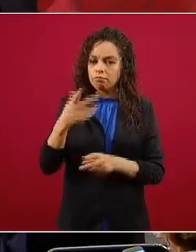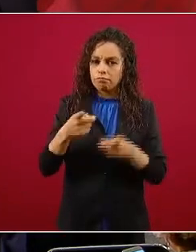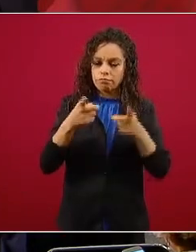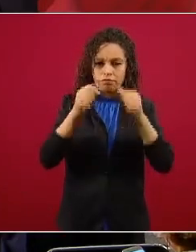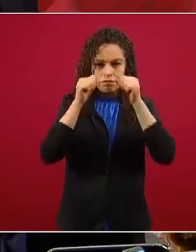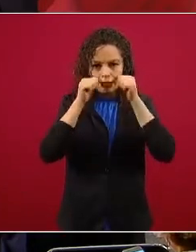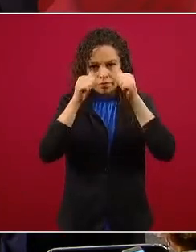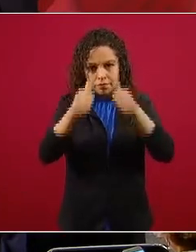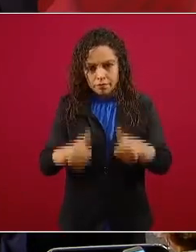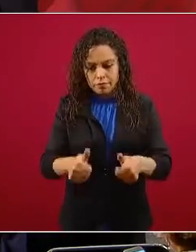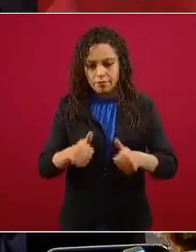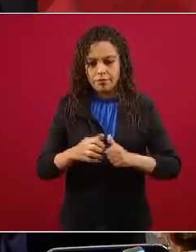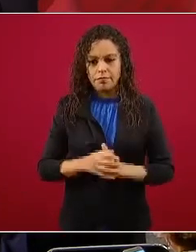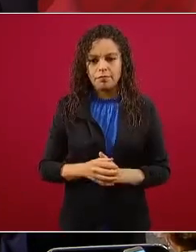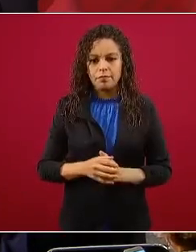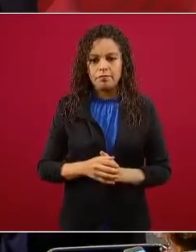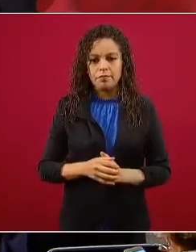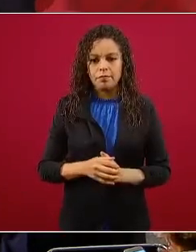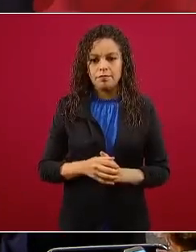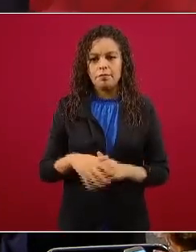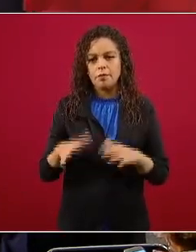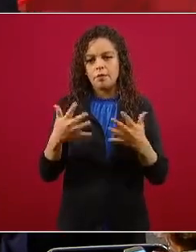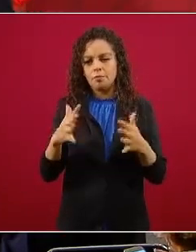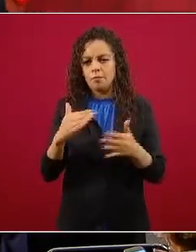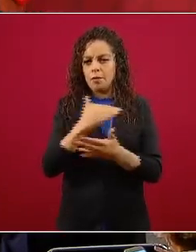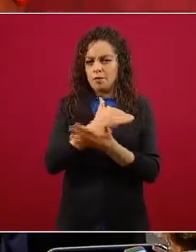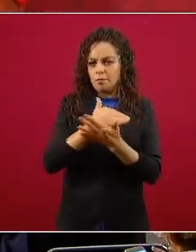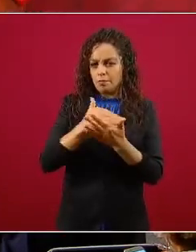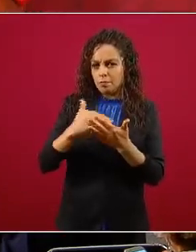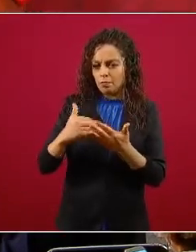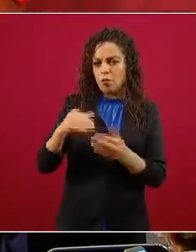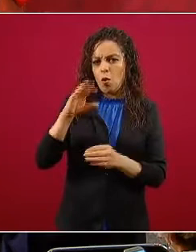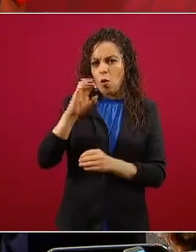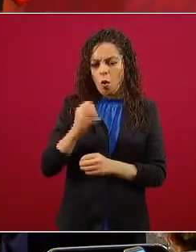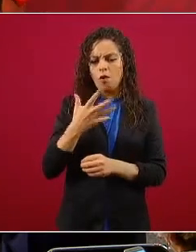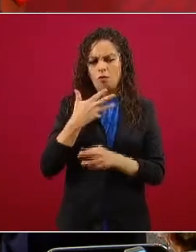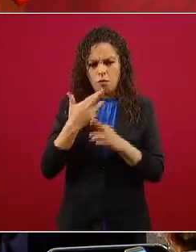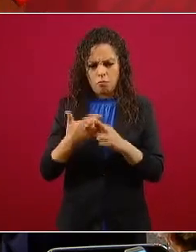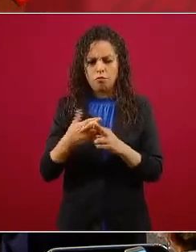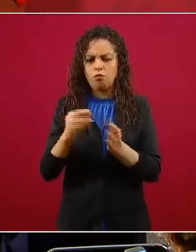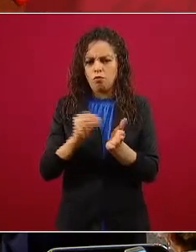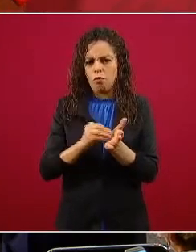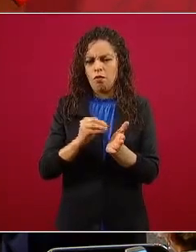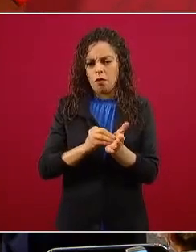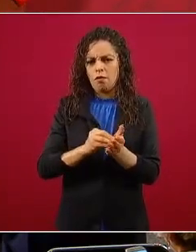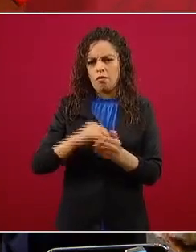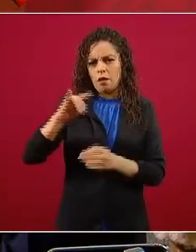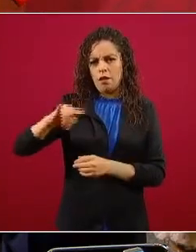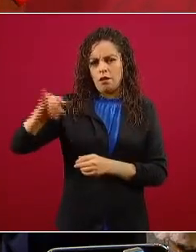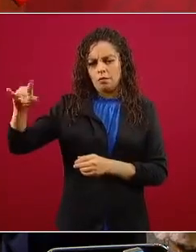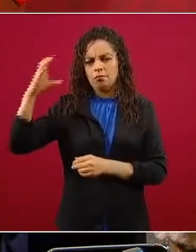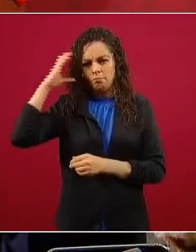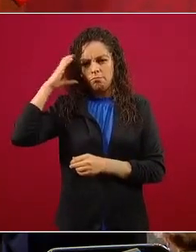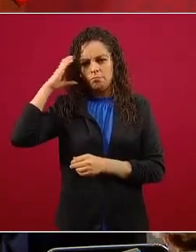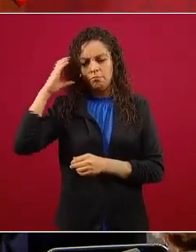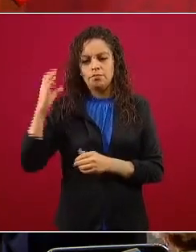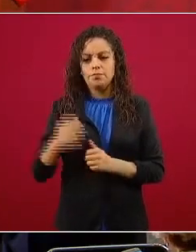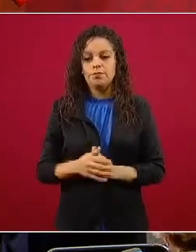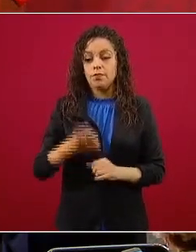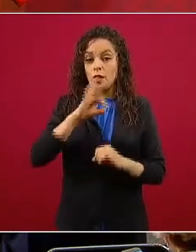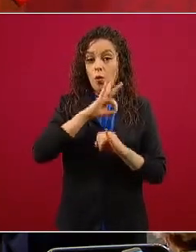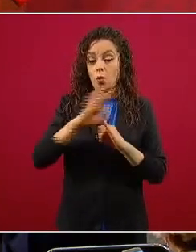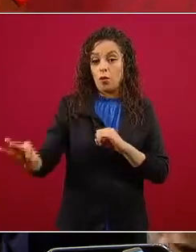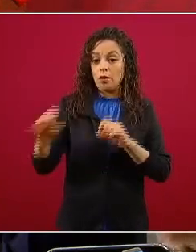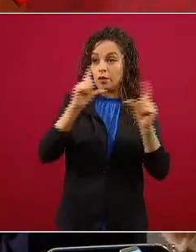bien están en una ocupación con amplia disponibilidad. Y la última diapositiva, si la